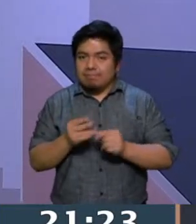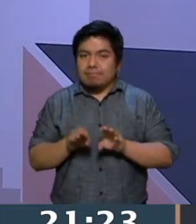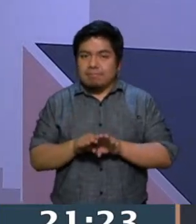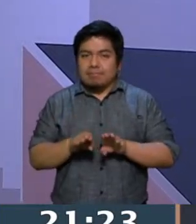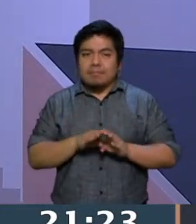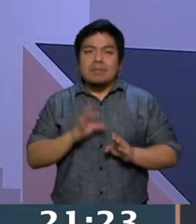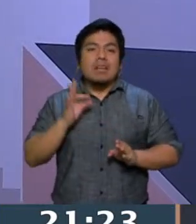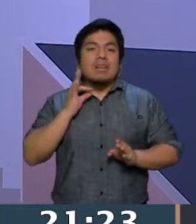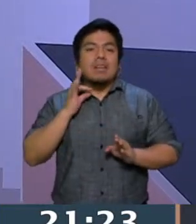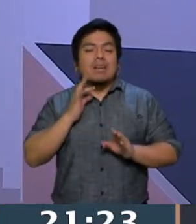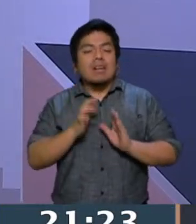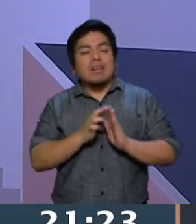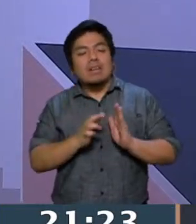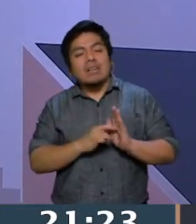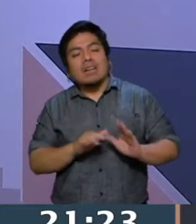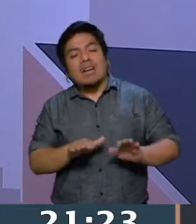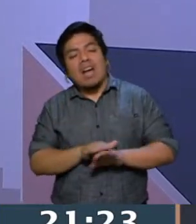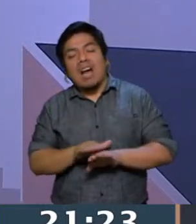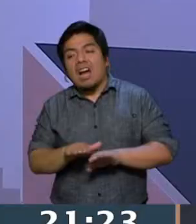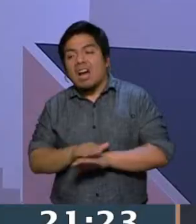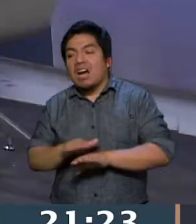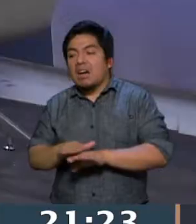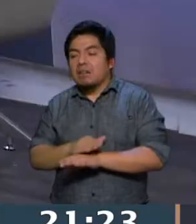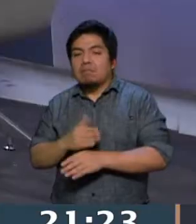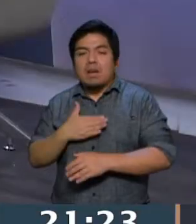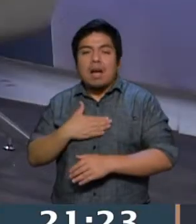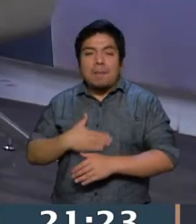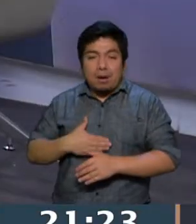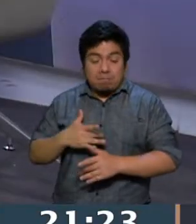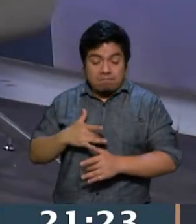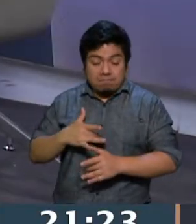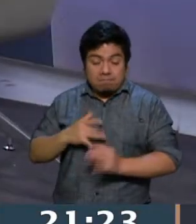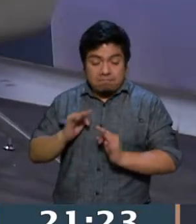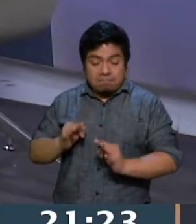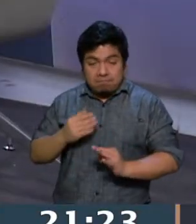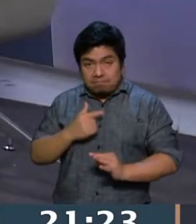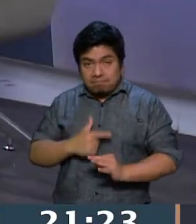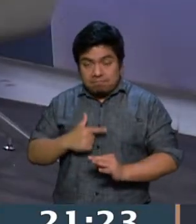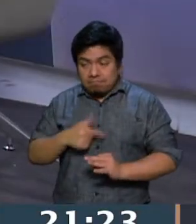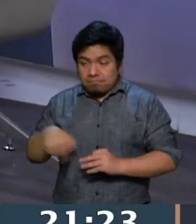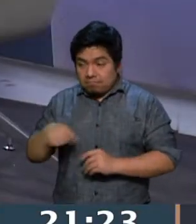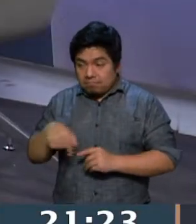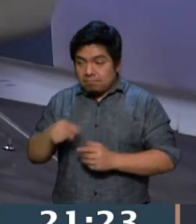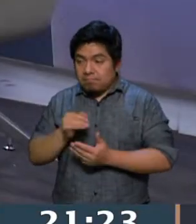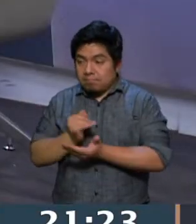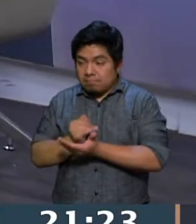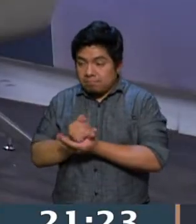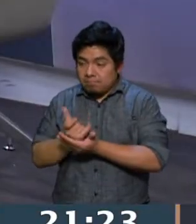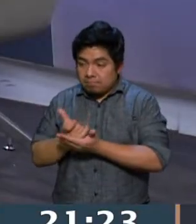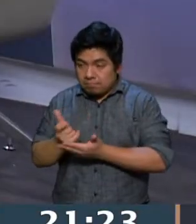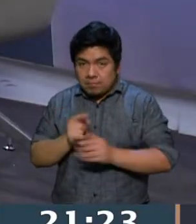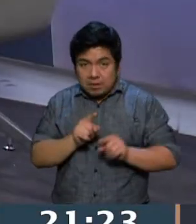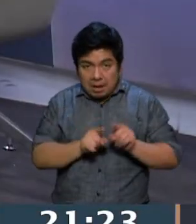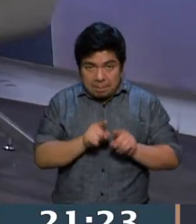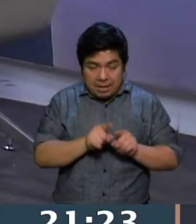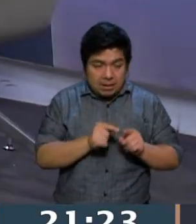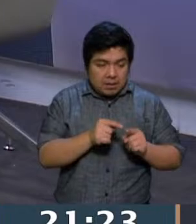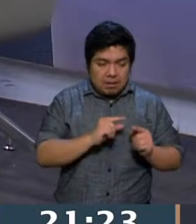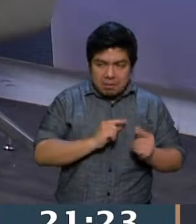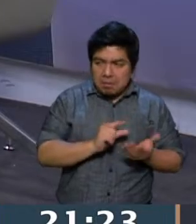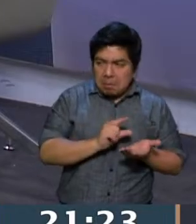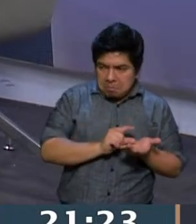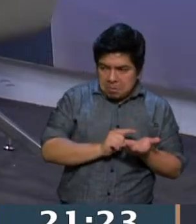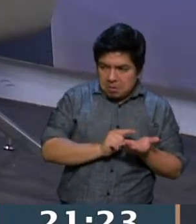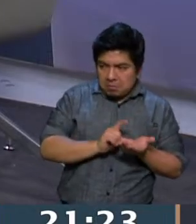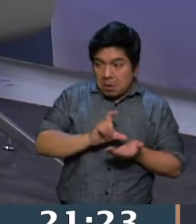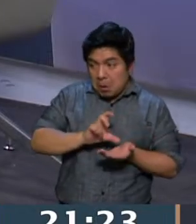el sistema fiscal para que todos percibamos que es más justo, para que todo mundo contribuya en función de sus capacidades y de su fortuna,